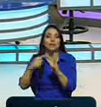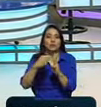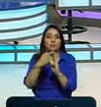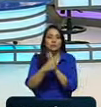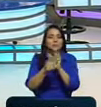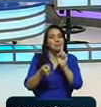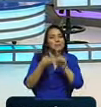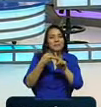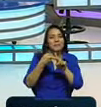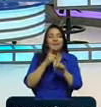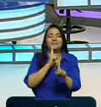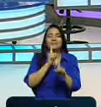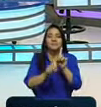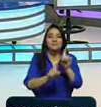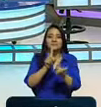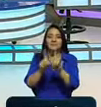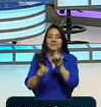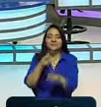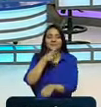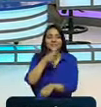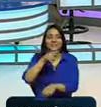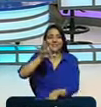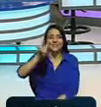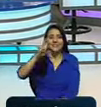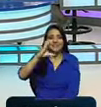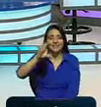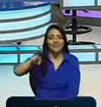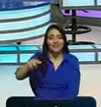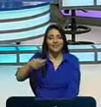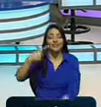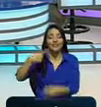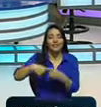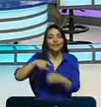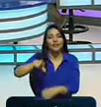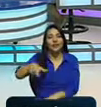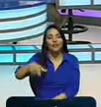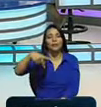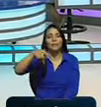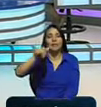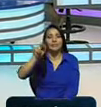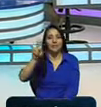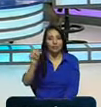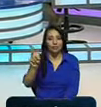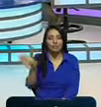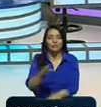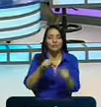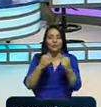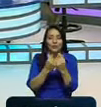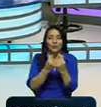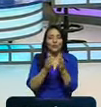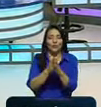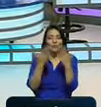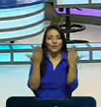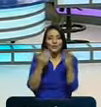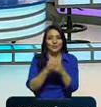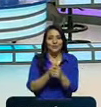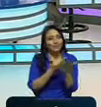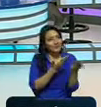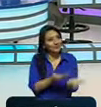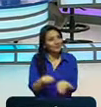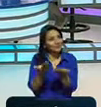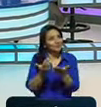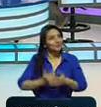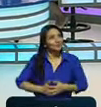primer panel de este día en Televicentro, Radio Quito y Platini y en el grupo El Comercio. Miguel, adelante